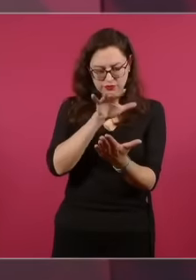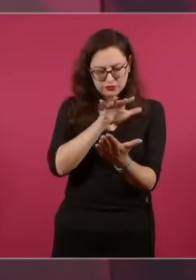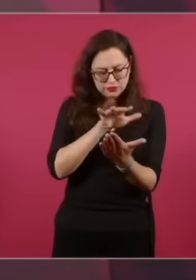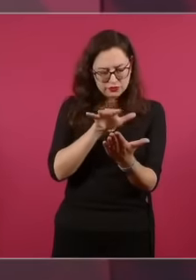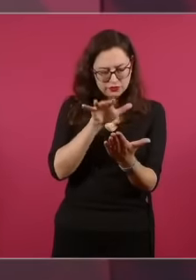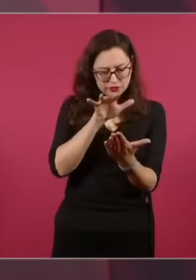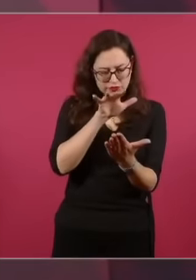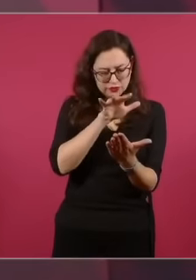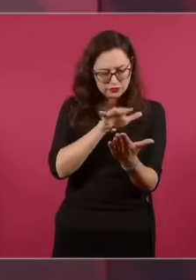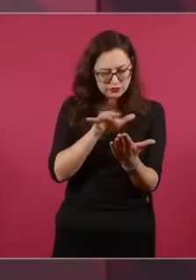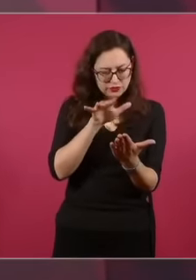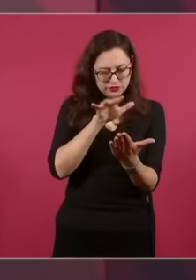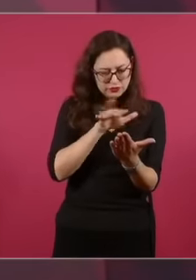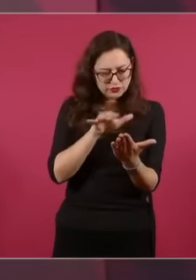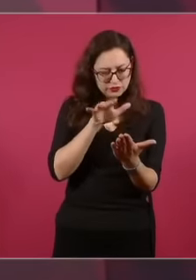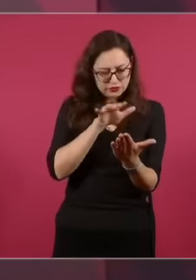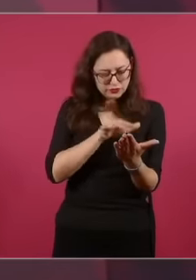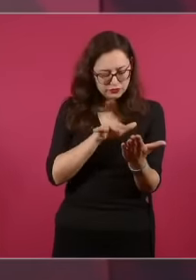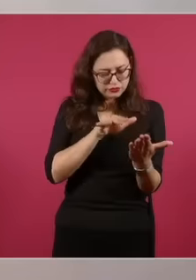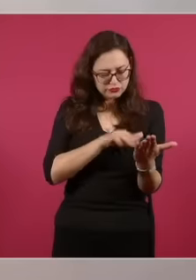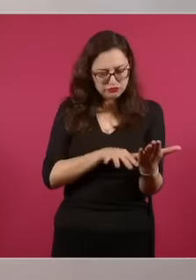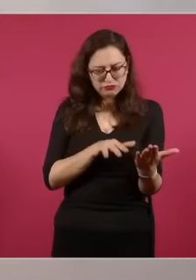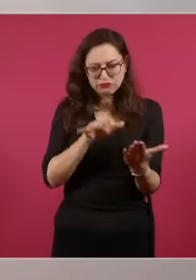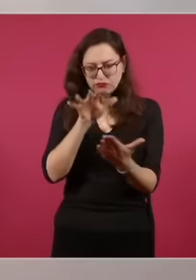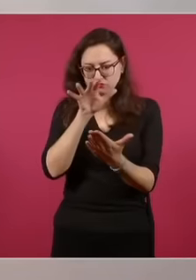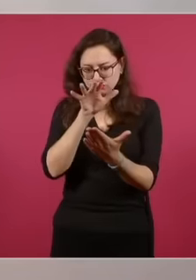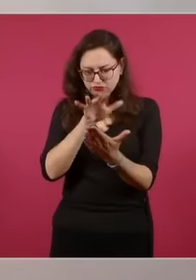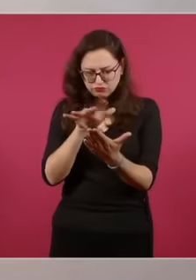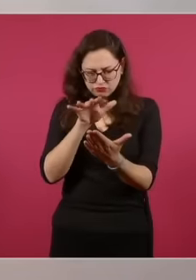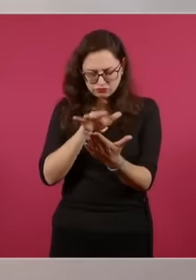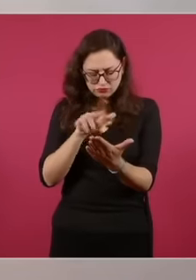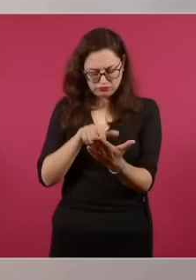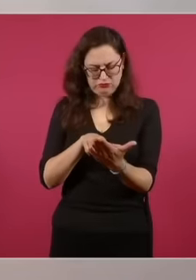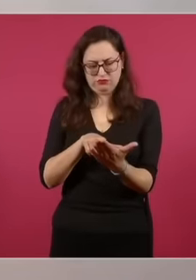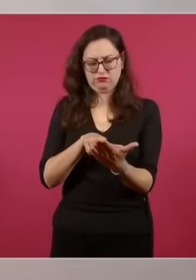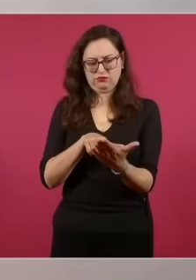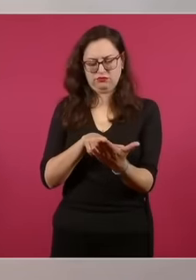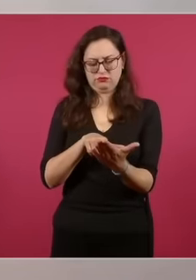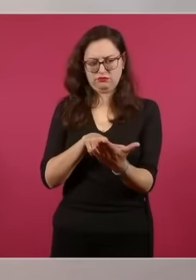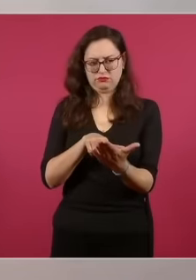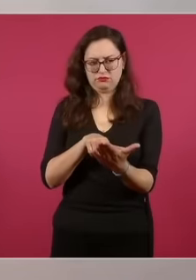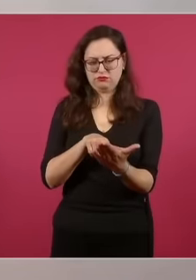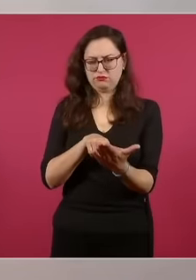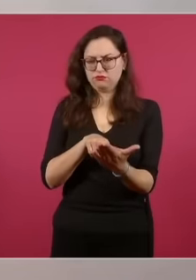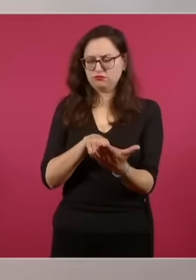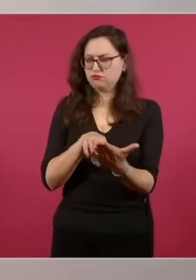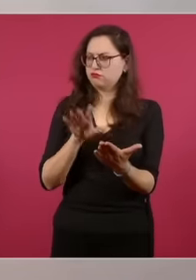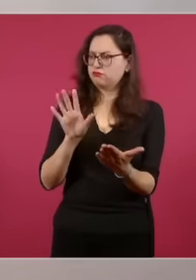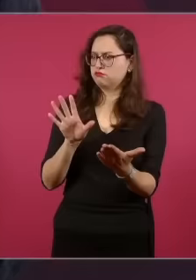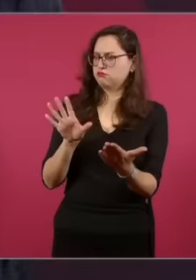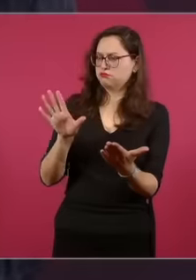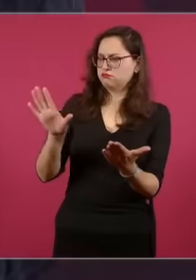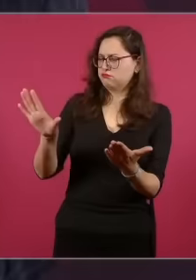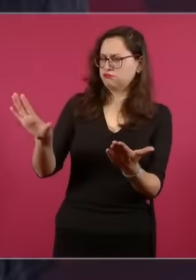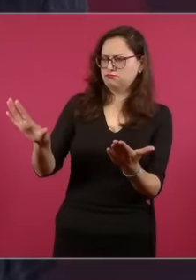que en la Constitución está establecido que es facultad